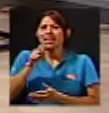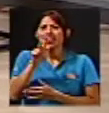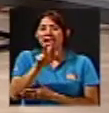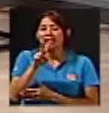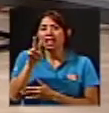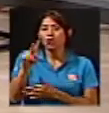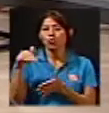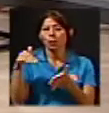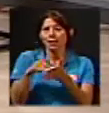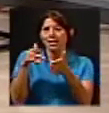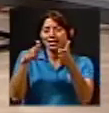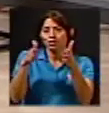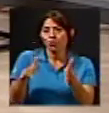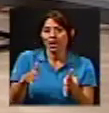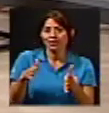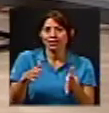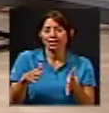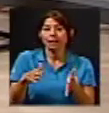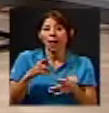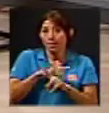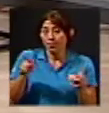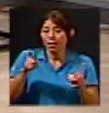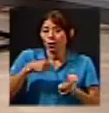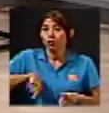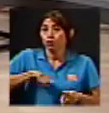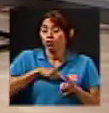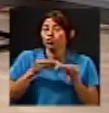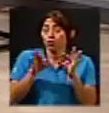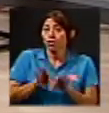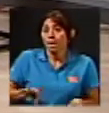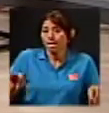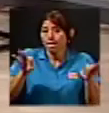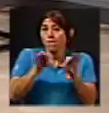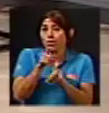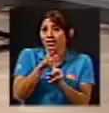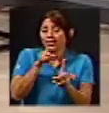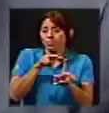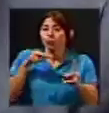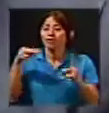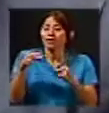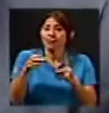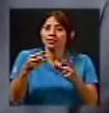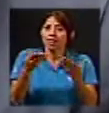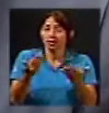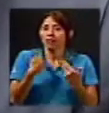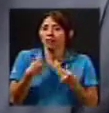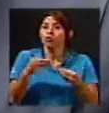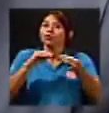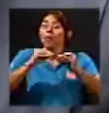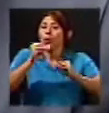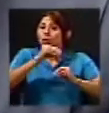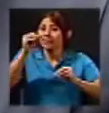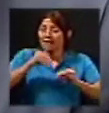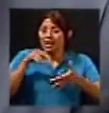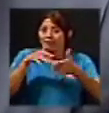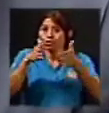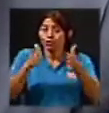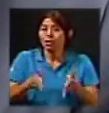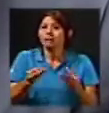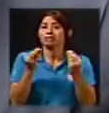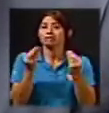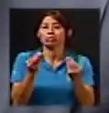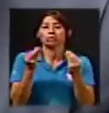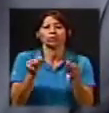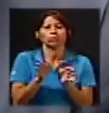pero somos relevantes. Anda cerca de 30. Somos relevantes, digamos, desde el punto de vista de población estudiantil. Uh-huh. Y eso es importante